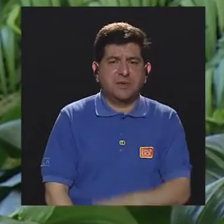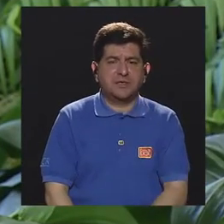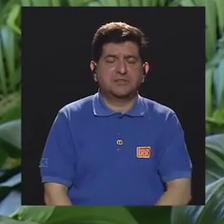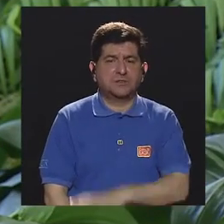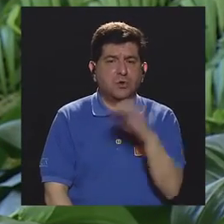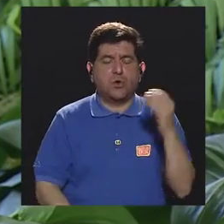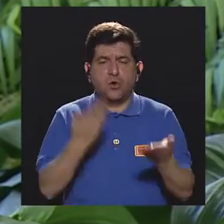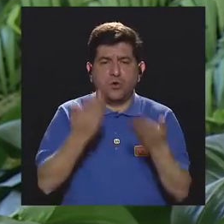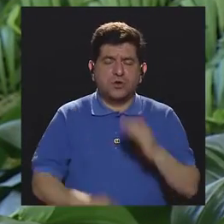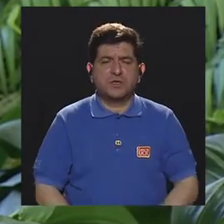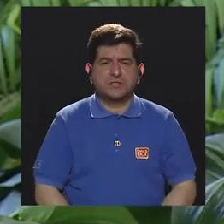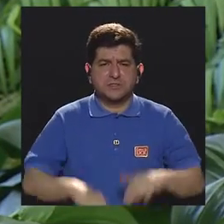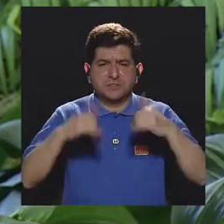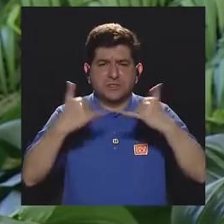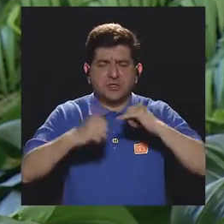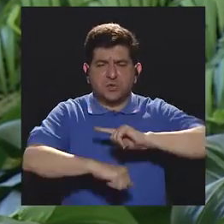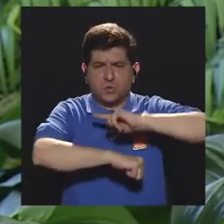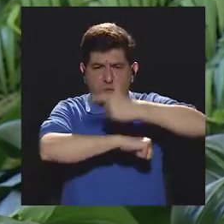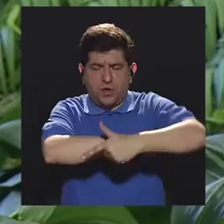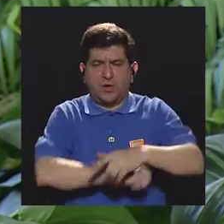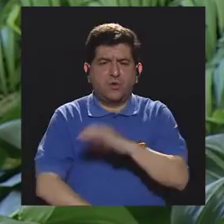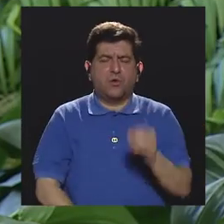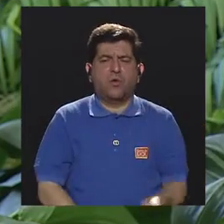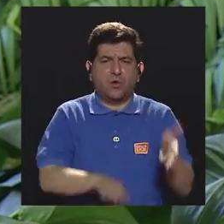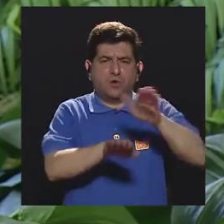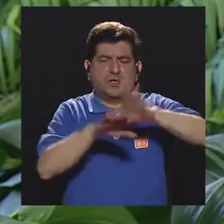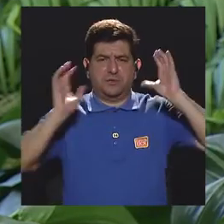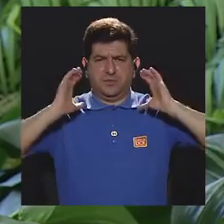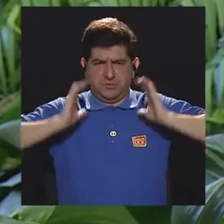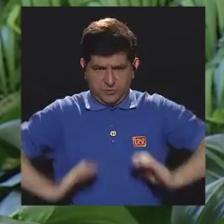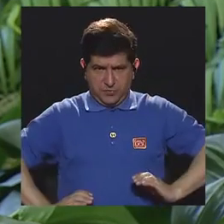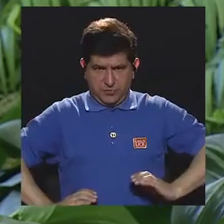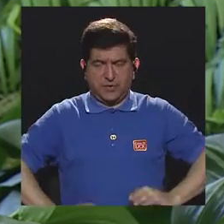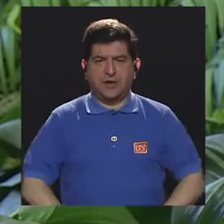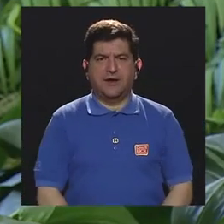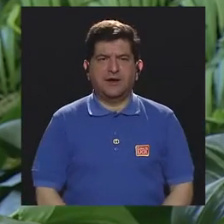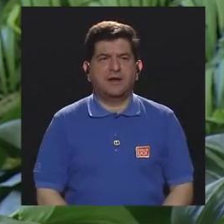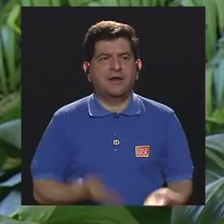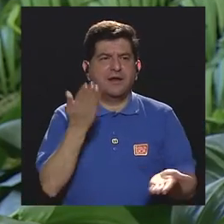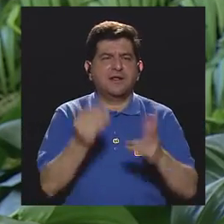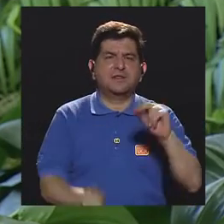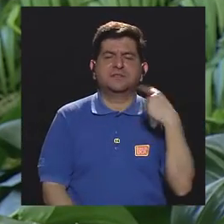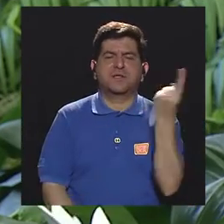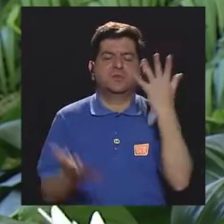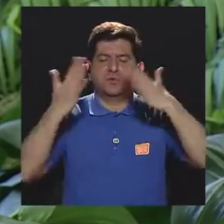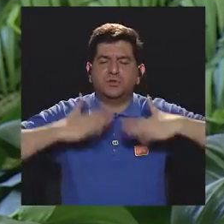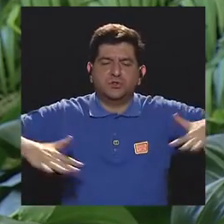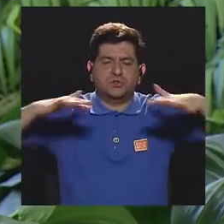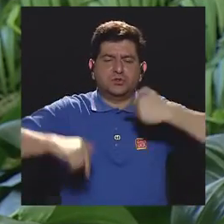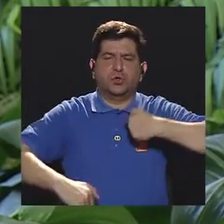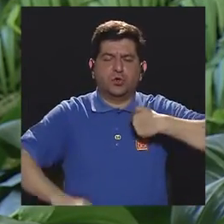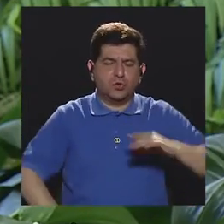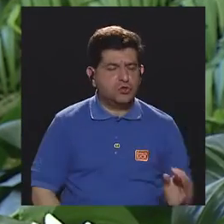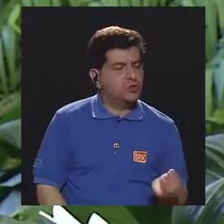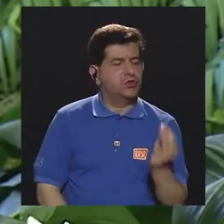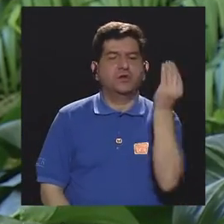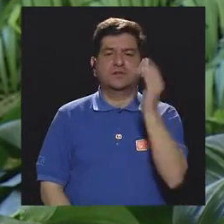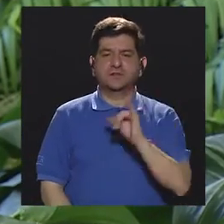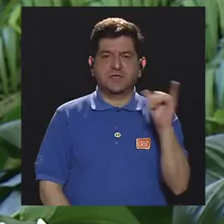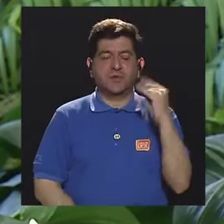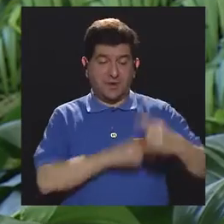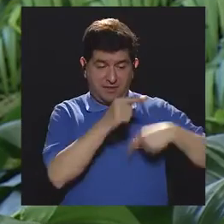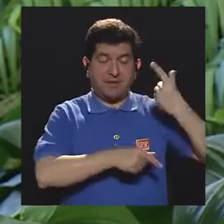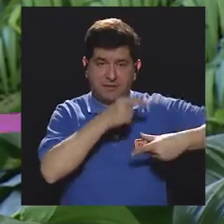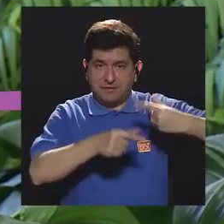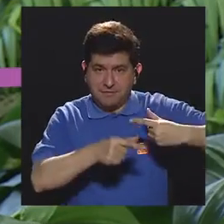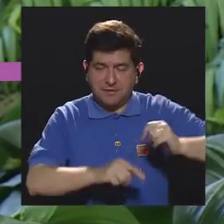de juego, trampas del cuerpo. Mucho es no solo el ambiente en que yo me crié, sino más